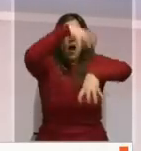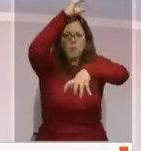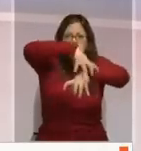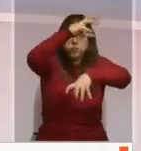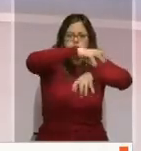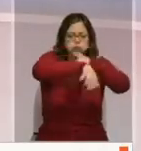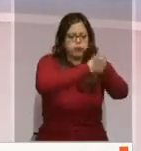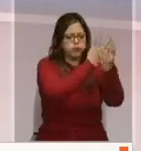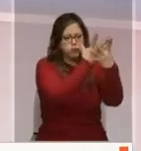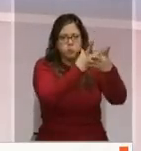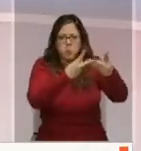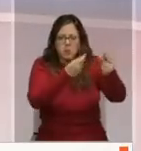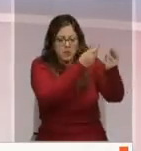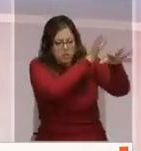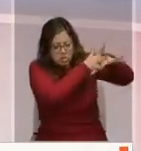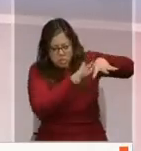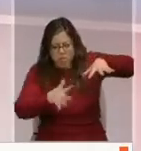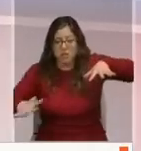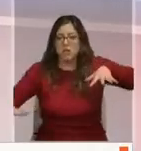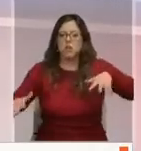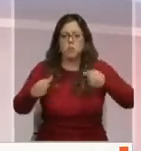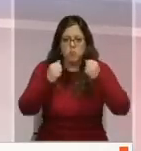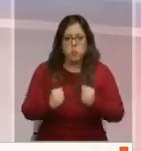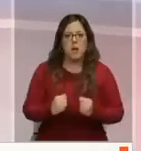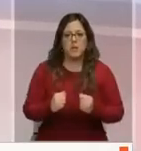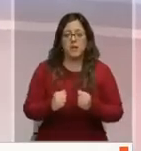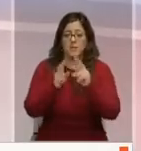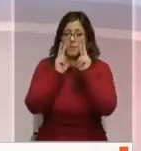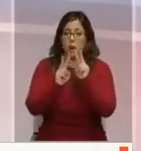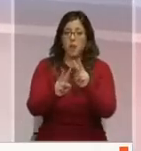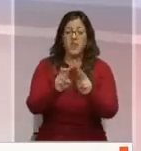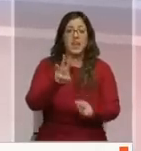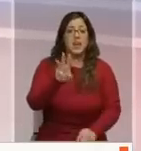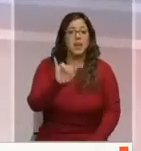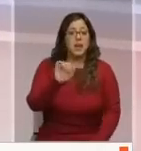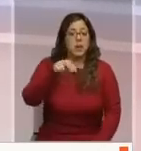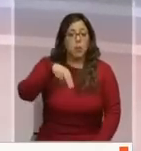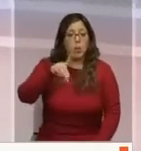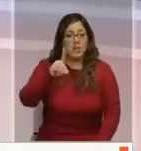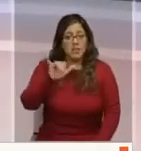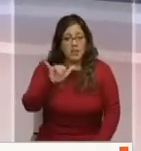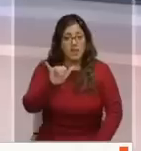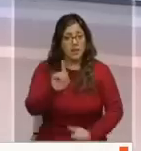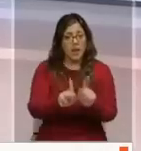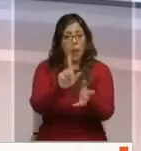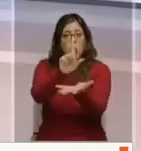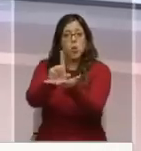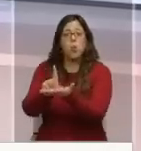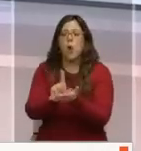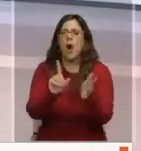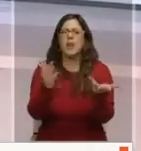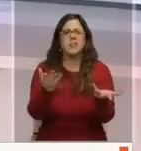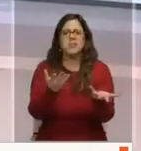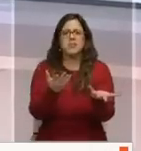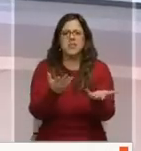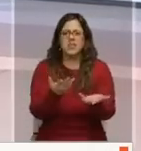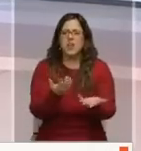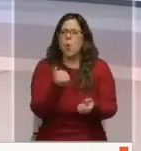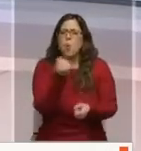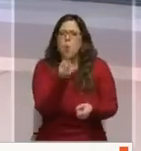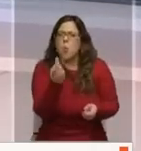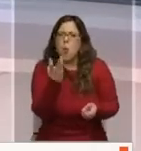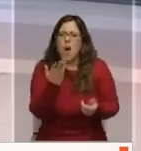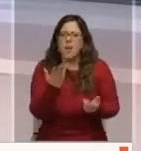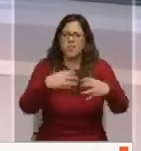derretir de la nieve. Vamos a revisar, Ramón, qué dice el modelo Windy en algunos lugares que, de cuánto podría caer. Esto está centrado en los